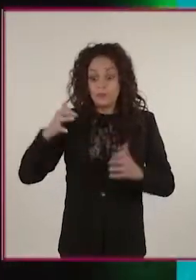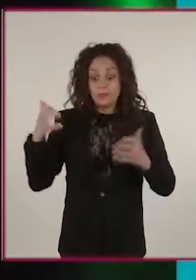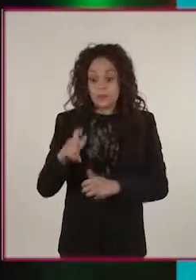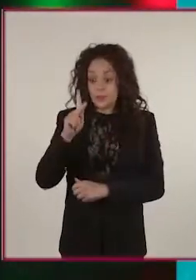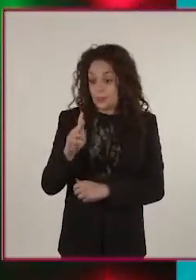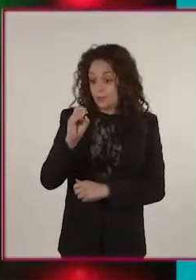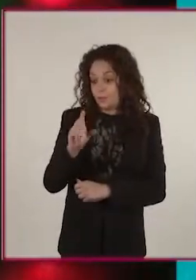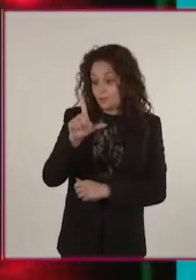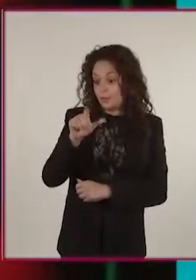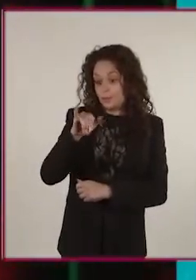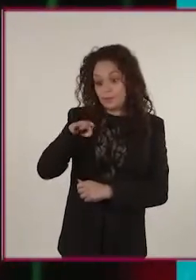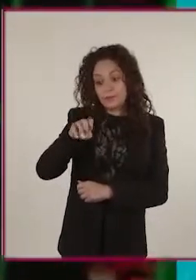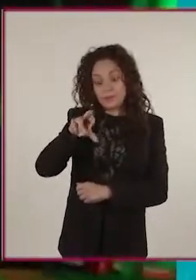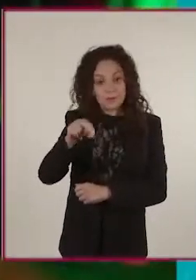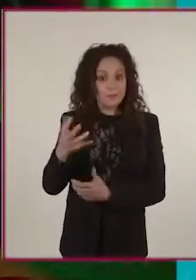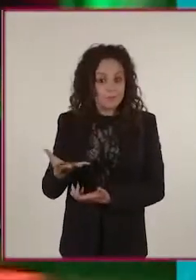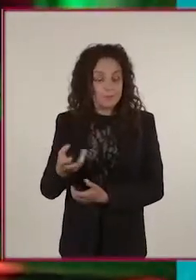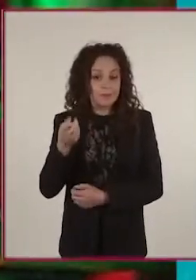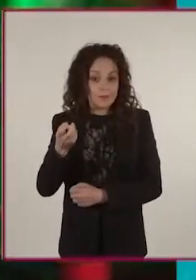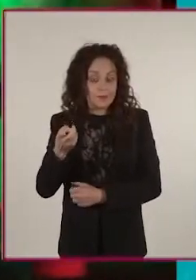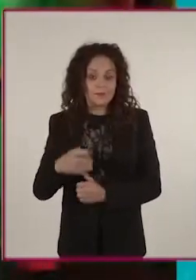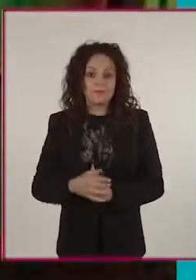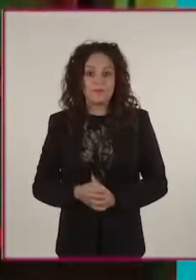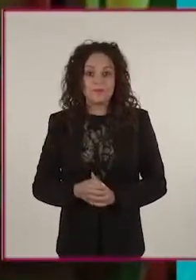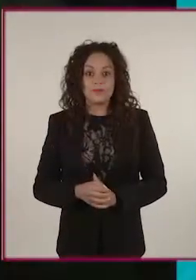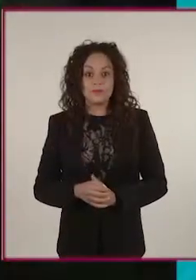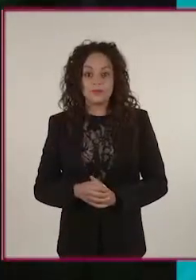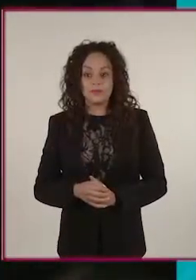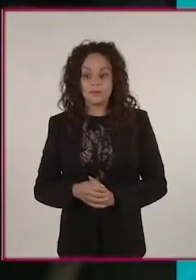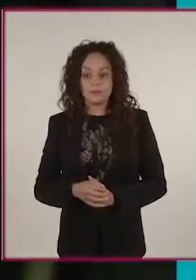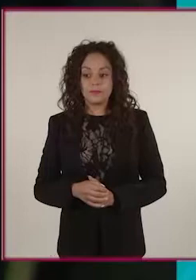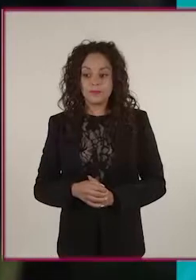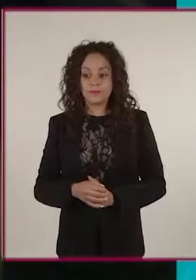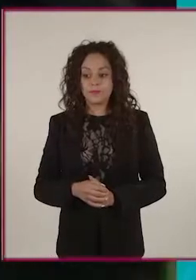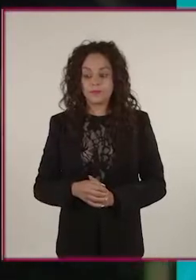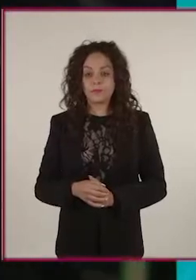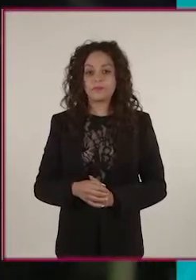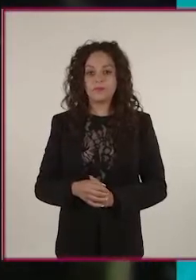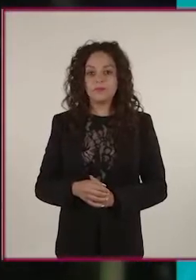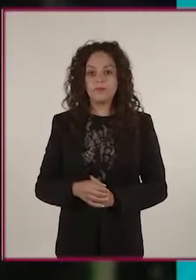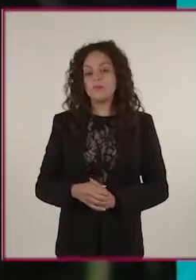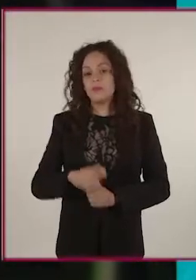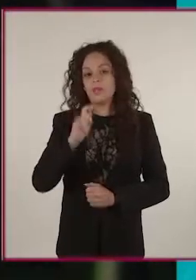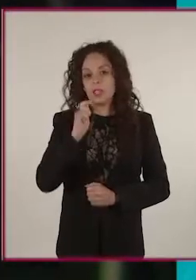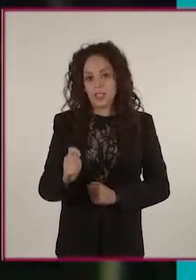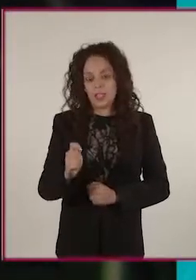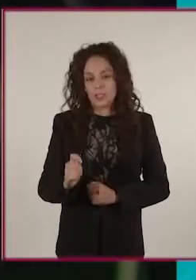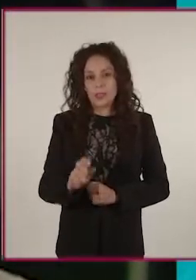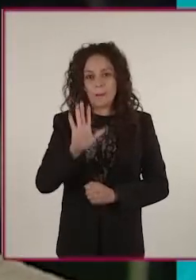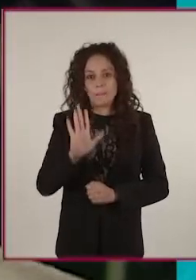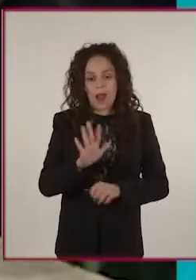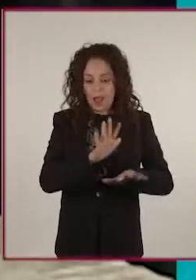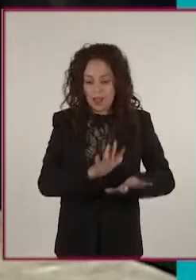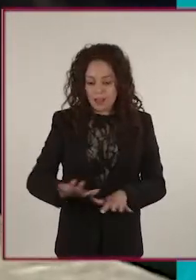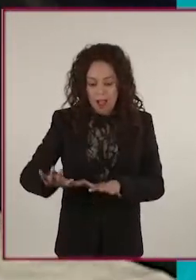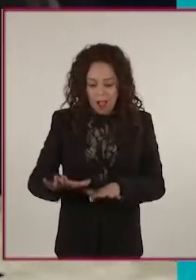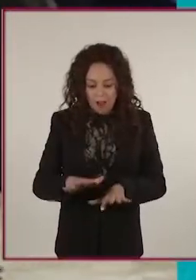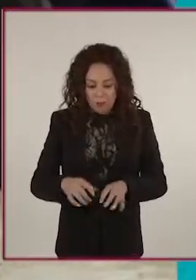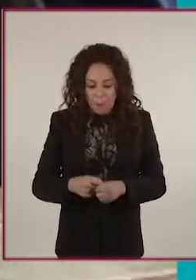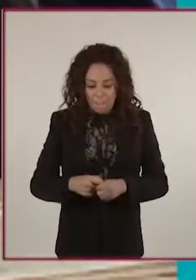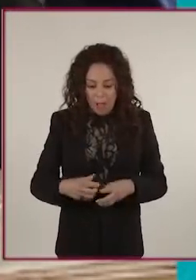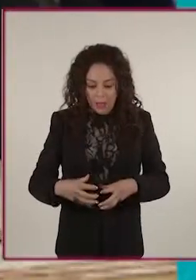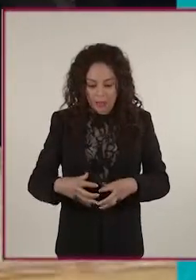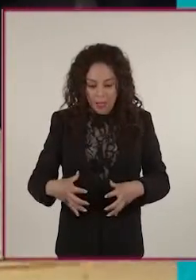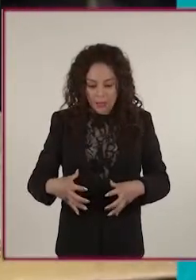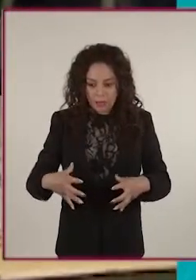polímero, ¿no? Uno puede crecer a las bacterias en unos caldos de cultivo, ahí se multiplican y empiezan